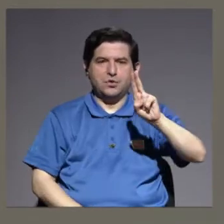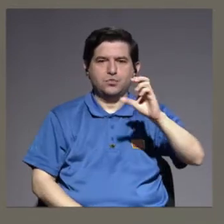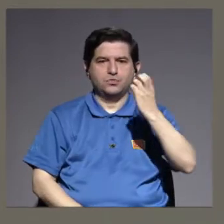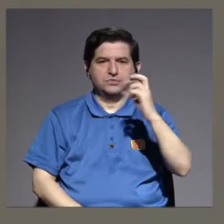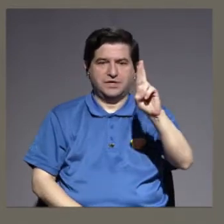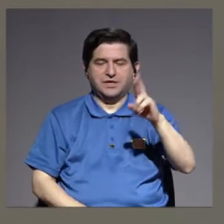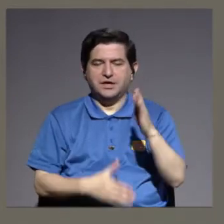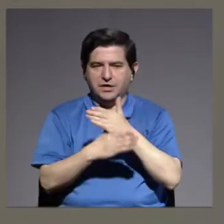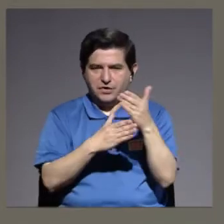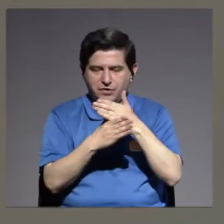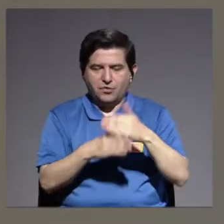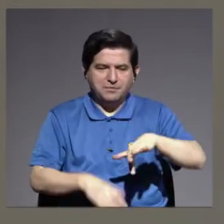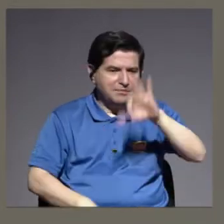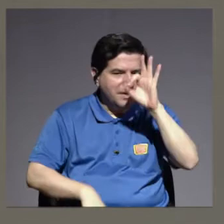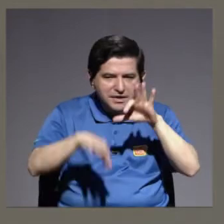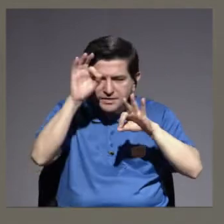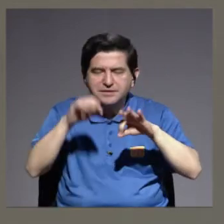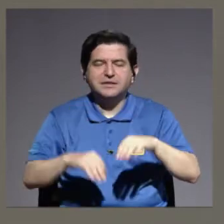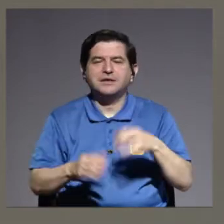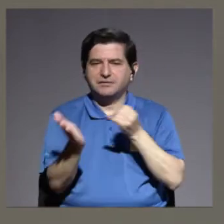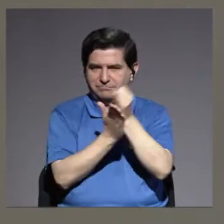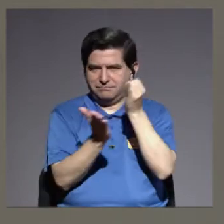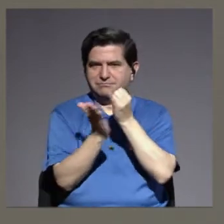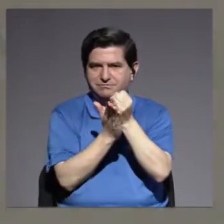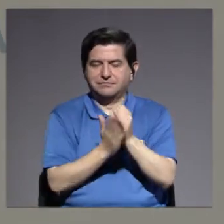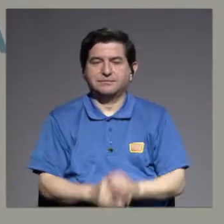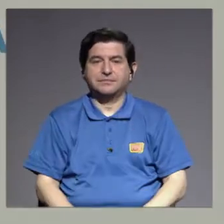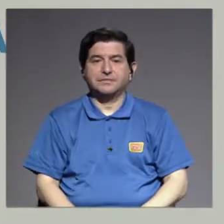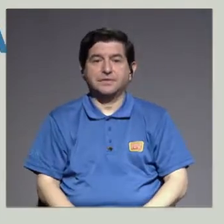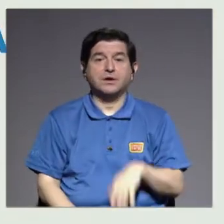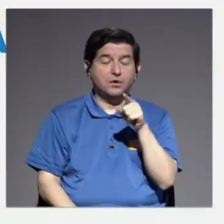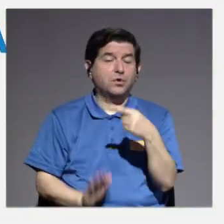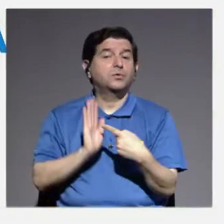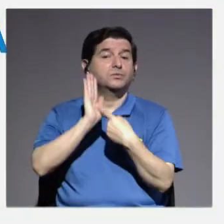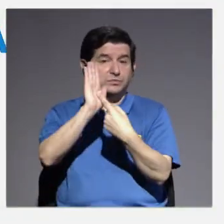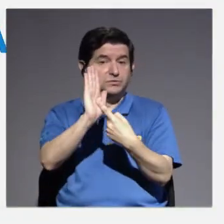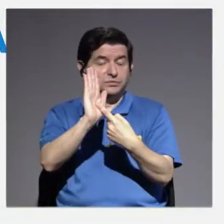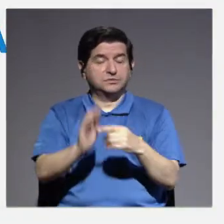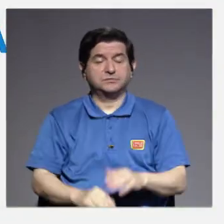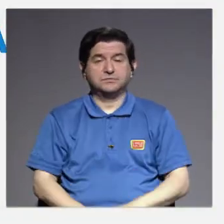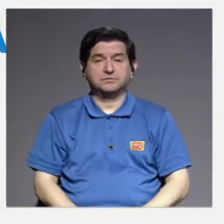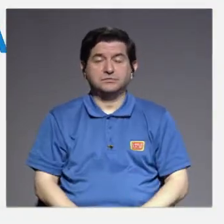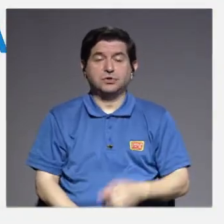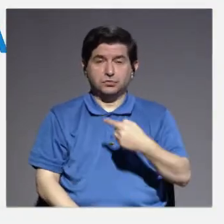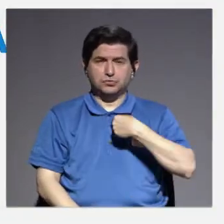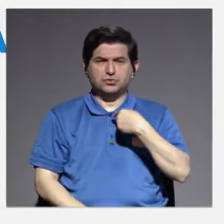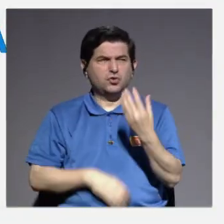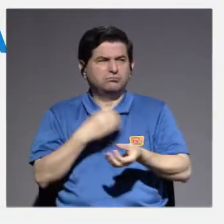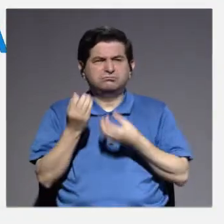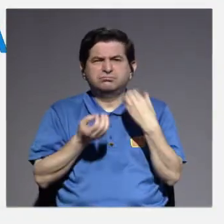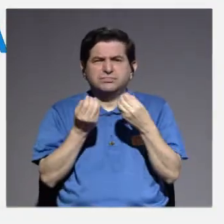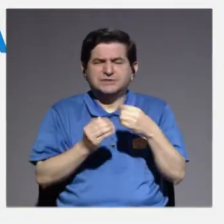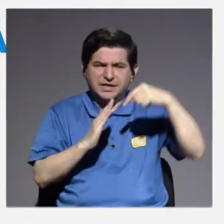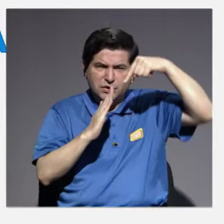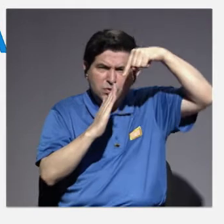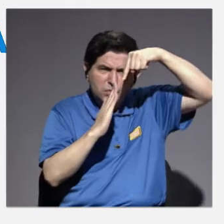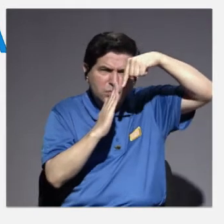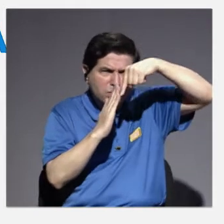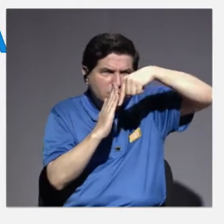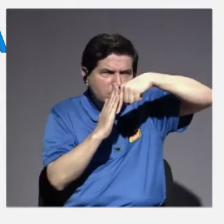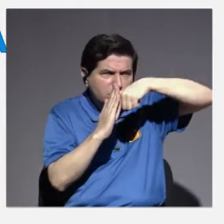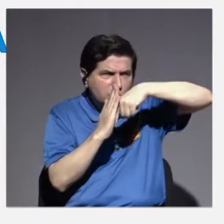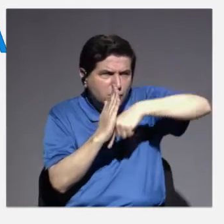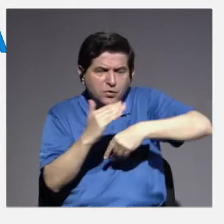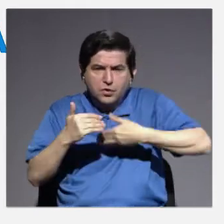permitirnos compartirles los hallazgos de esta investigación. Tal y como usted señalaba, básicamente yo lo que voy a hacer es ahondar en los